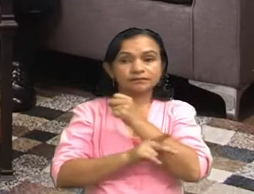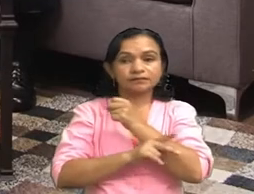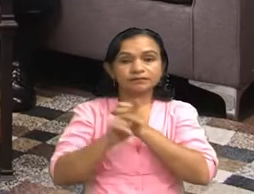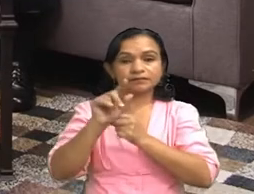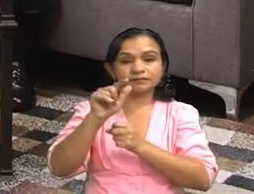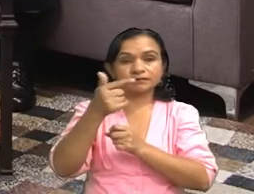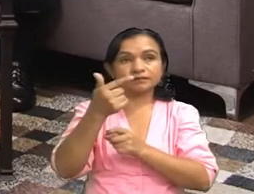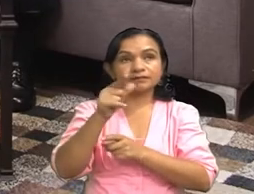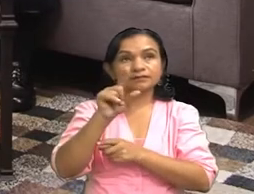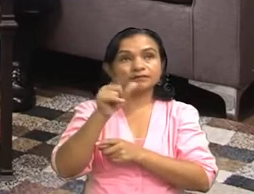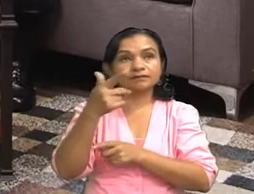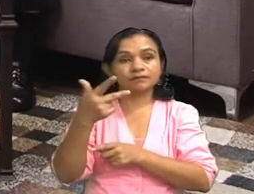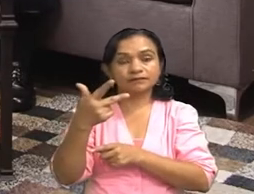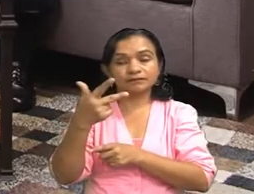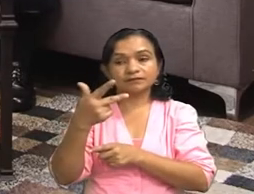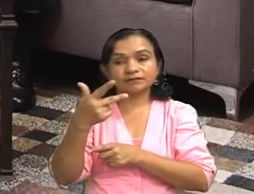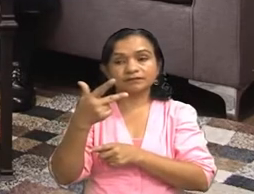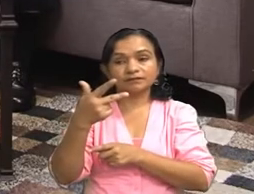718.